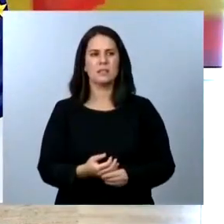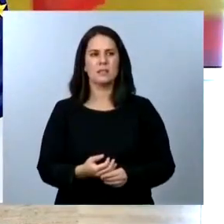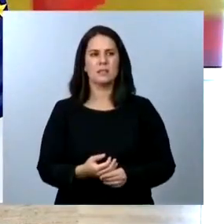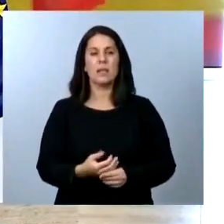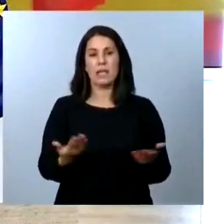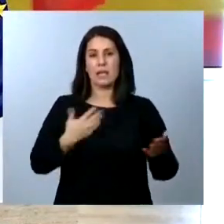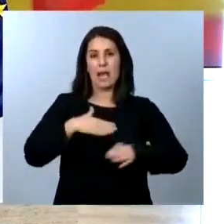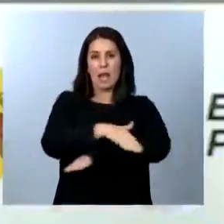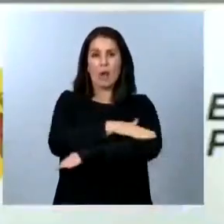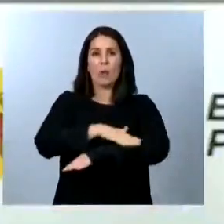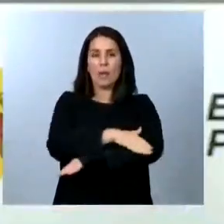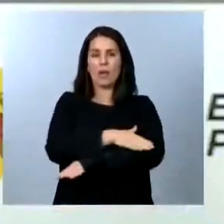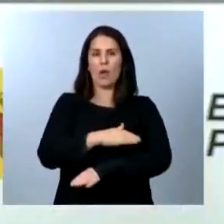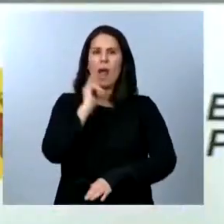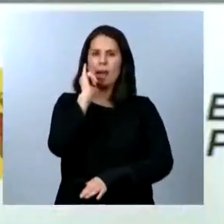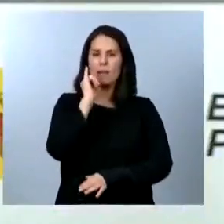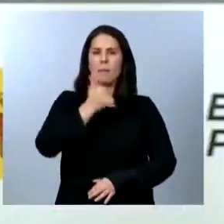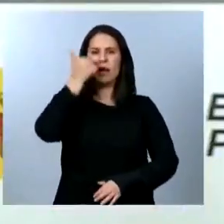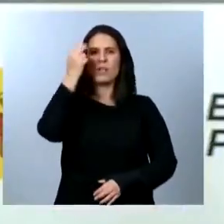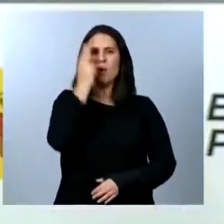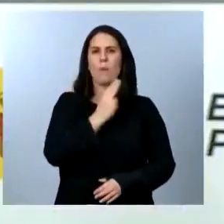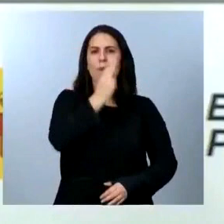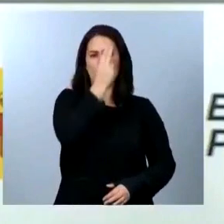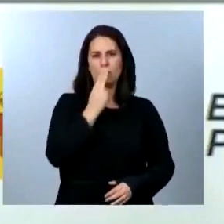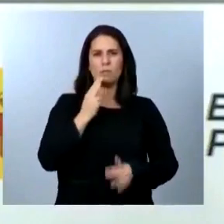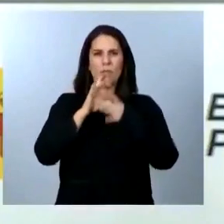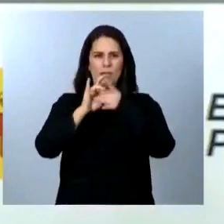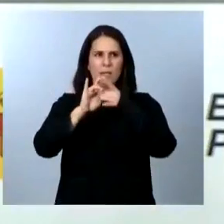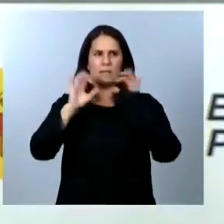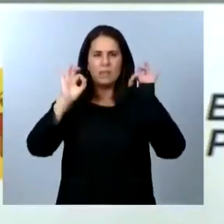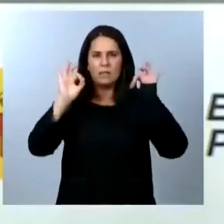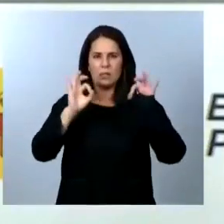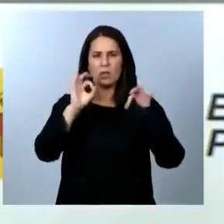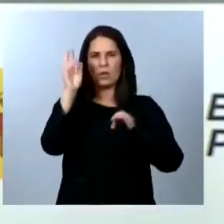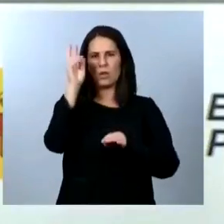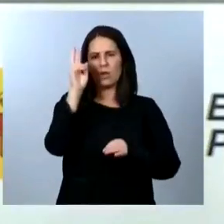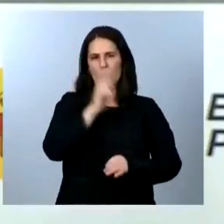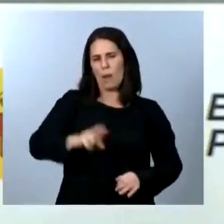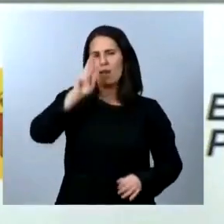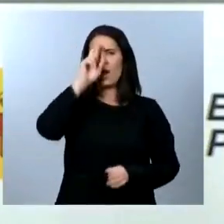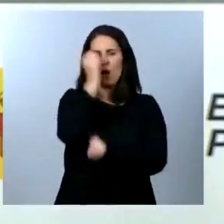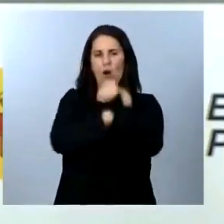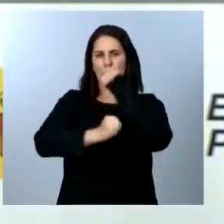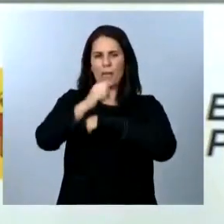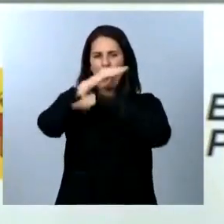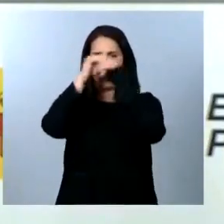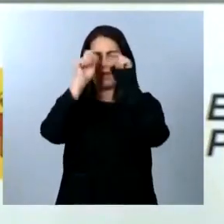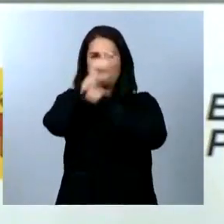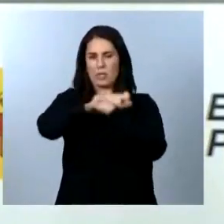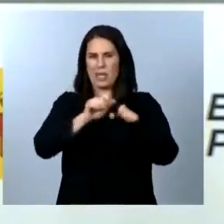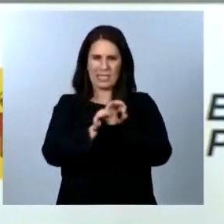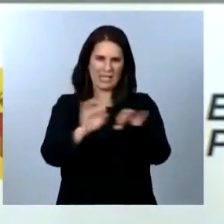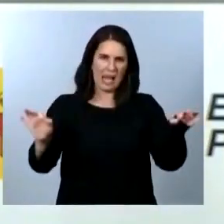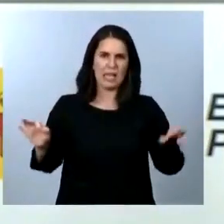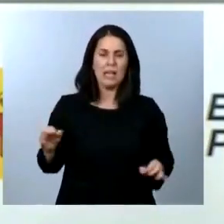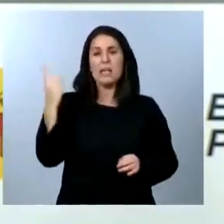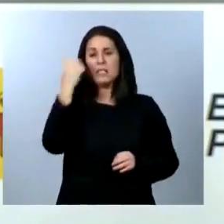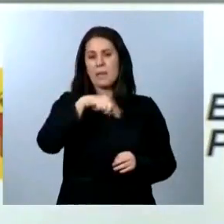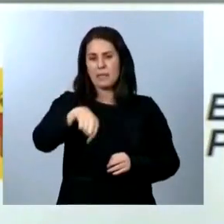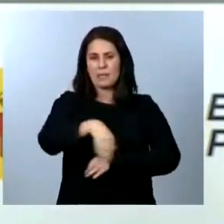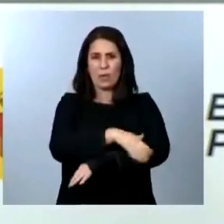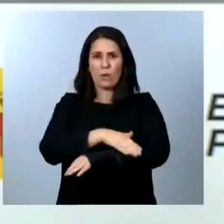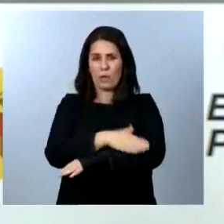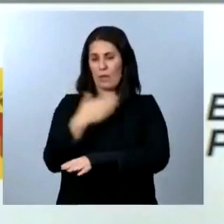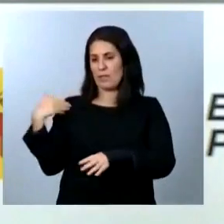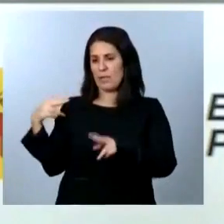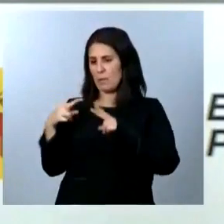un mayor compromiso con una recuperación económica que no deje a nadie atrás. Saben ustedes que este Gobierno desde el principio ha